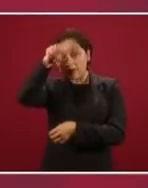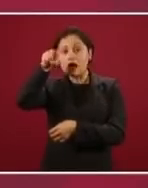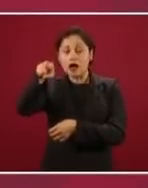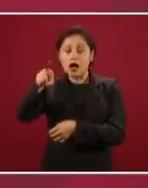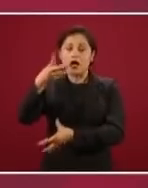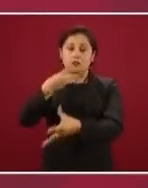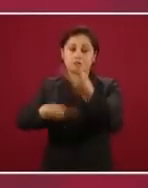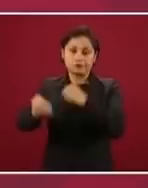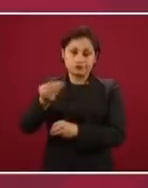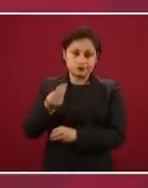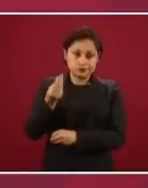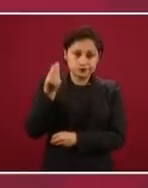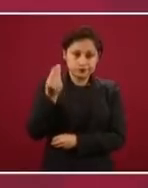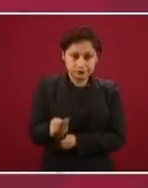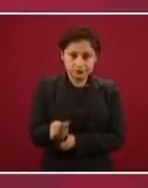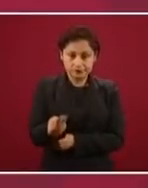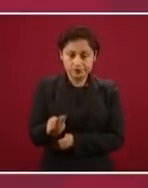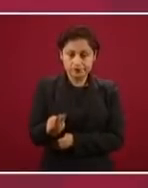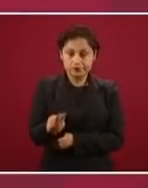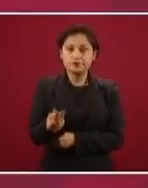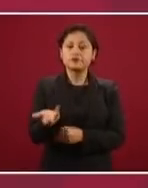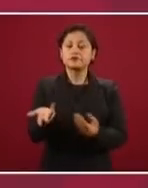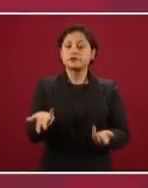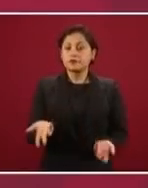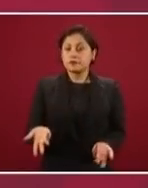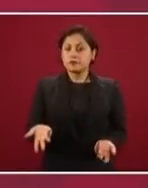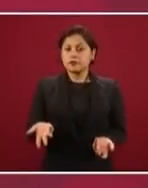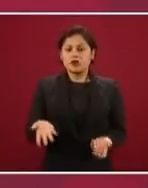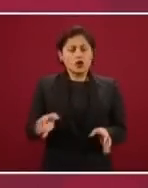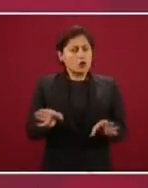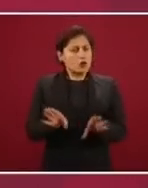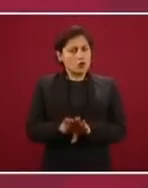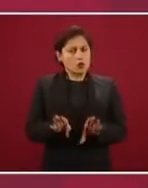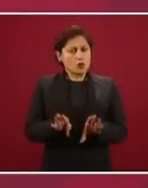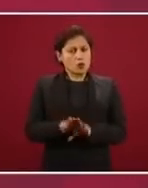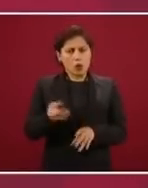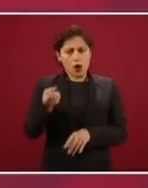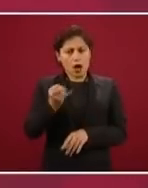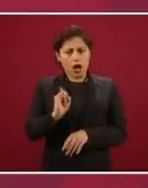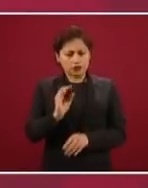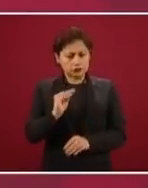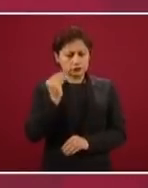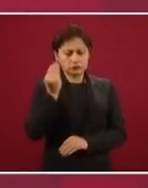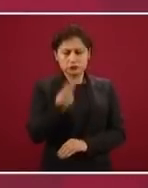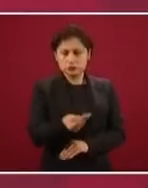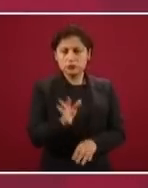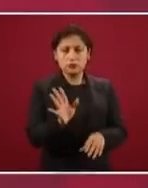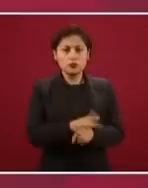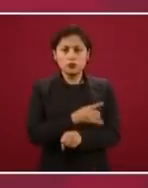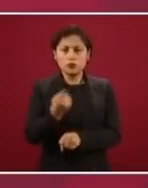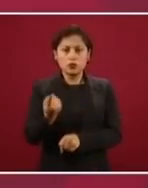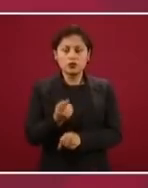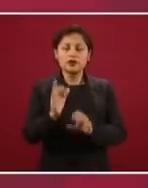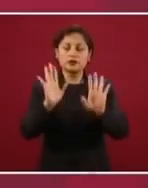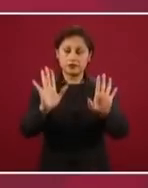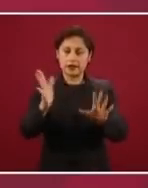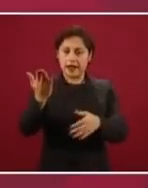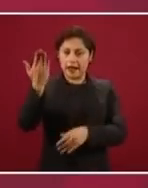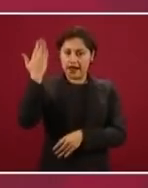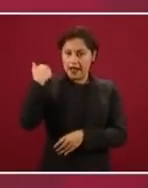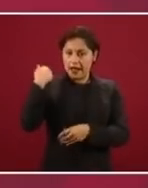por qué se demostró que el fondo si pasaba